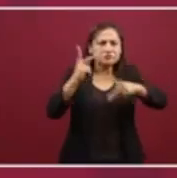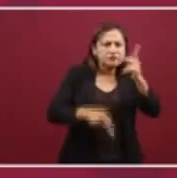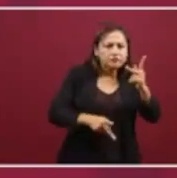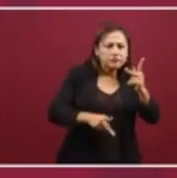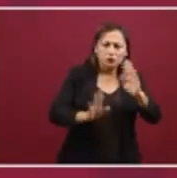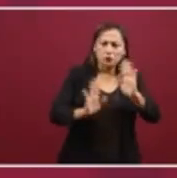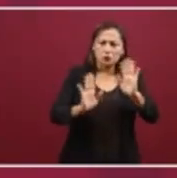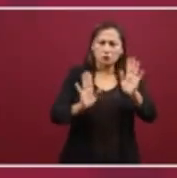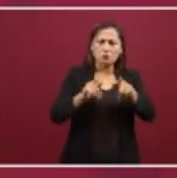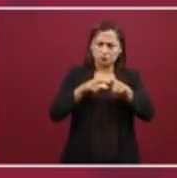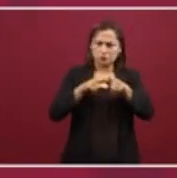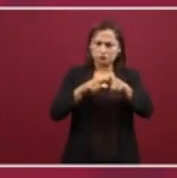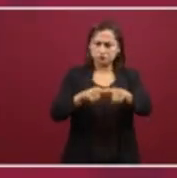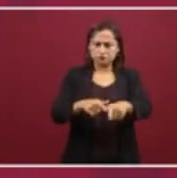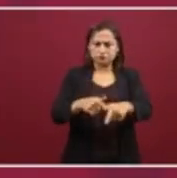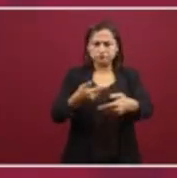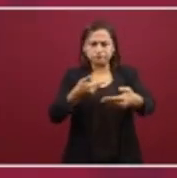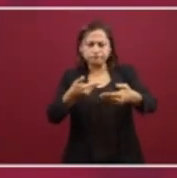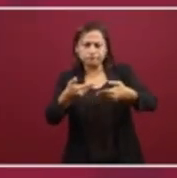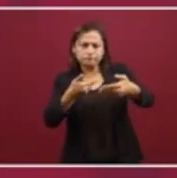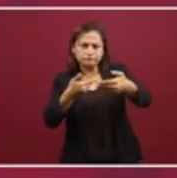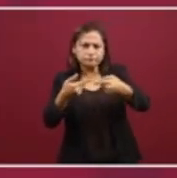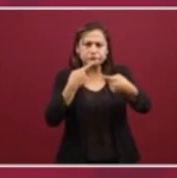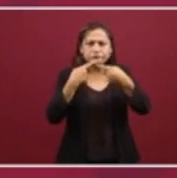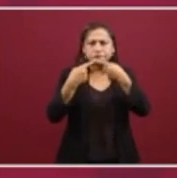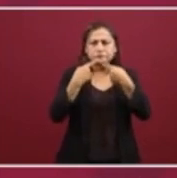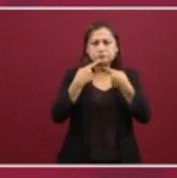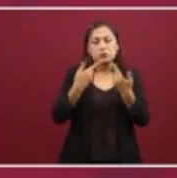partes. Esto es bueno,